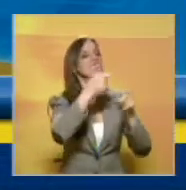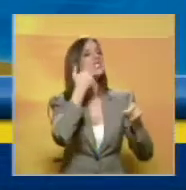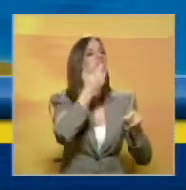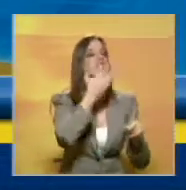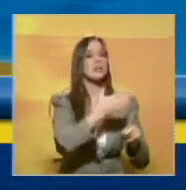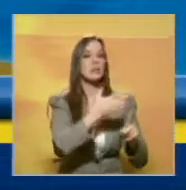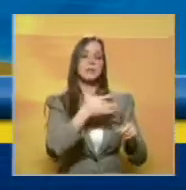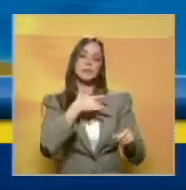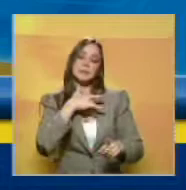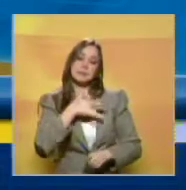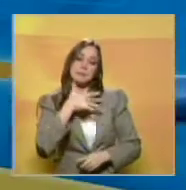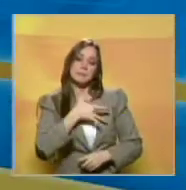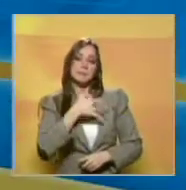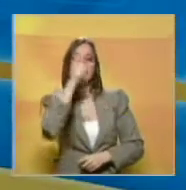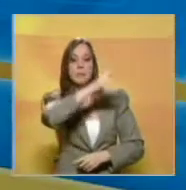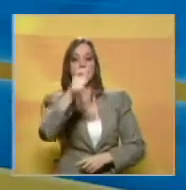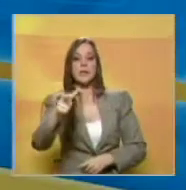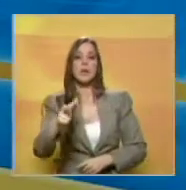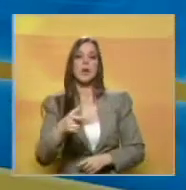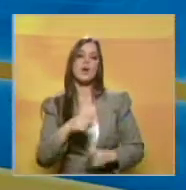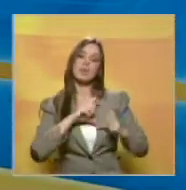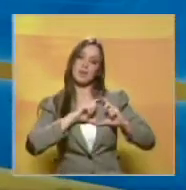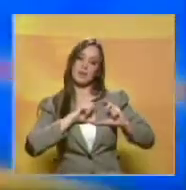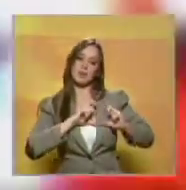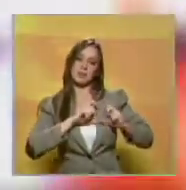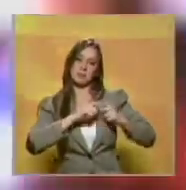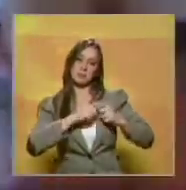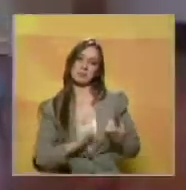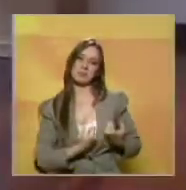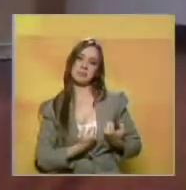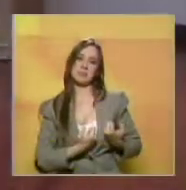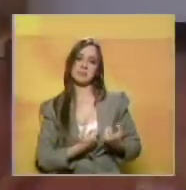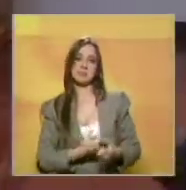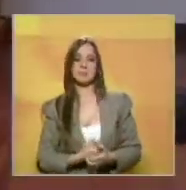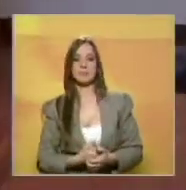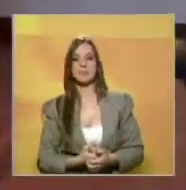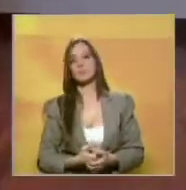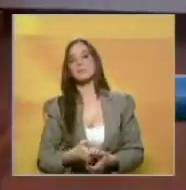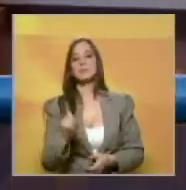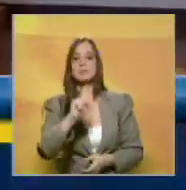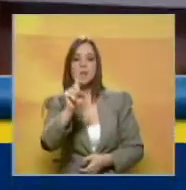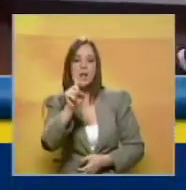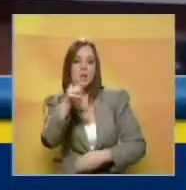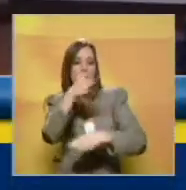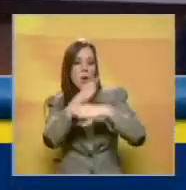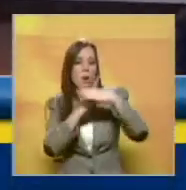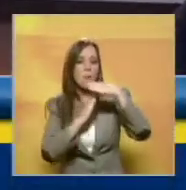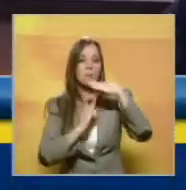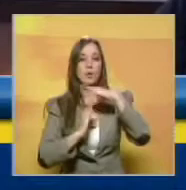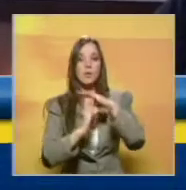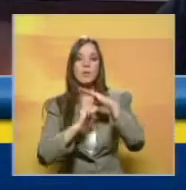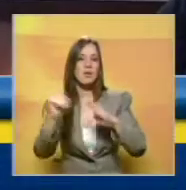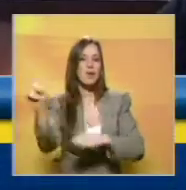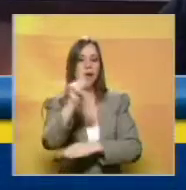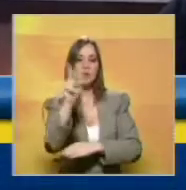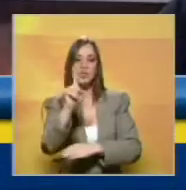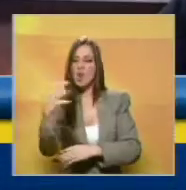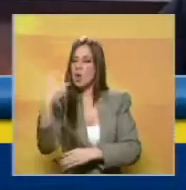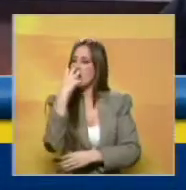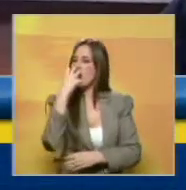en esos seres hombres de corazones rotos. No me humilles, no